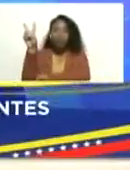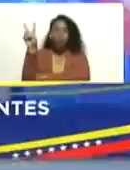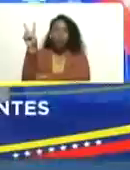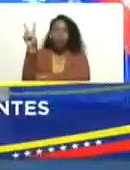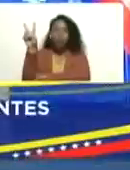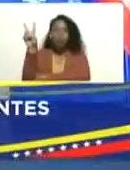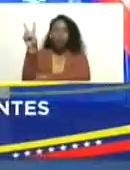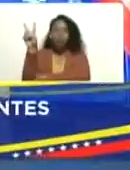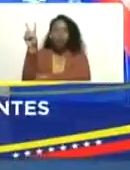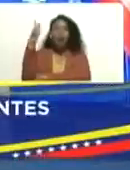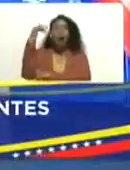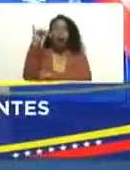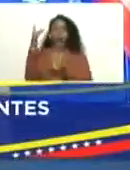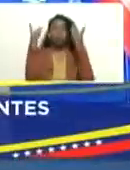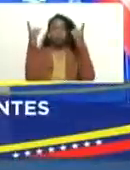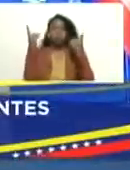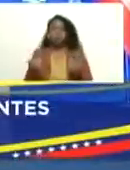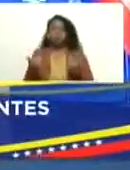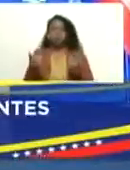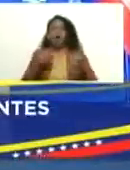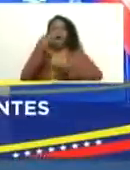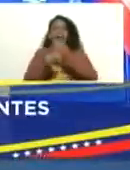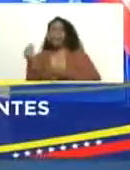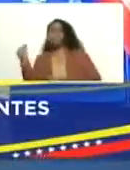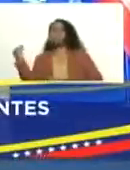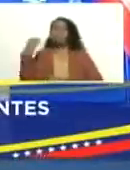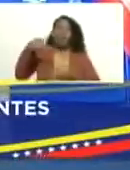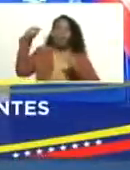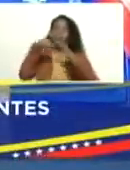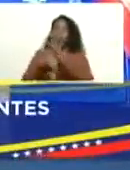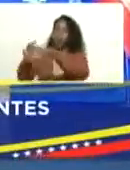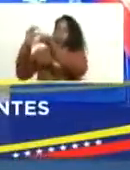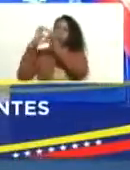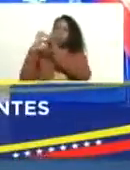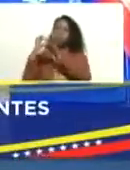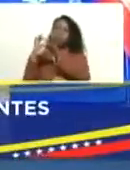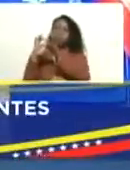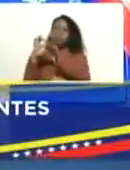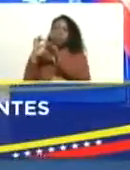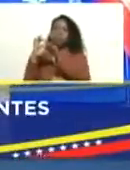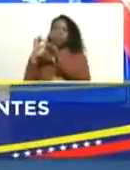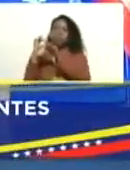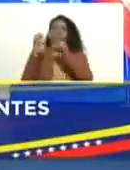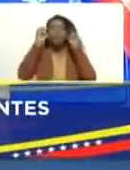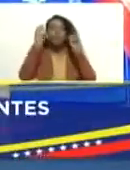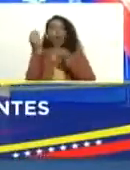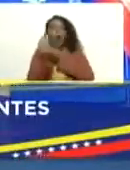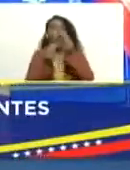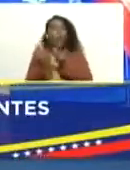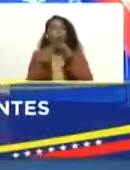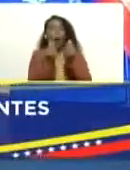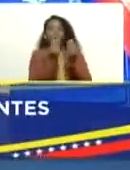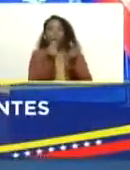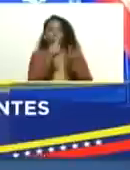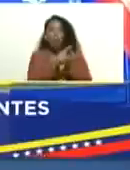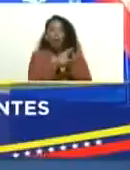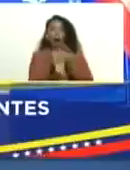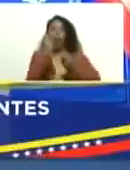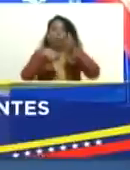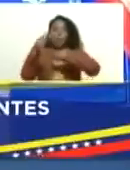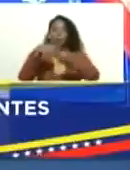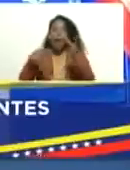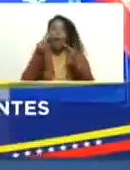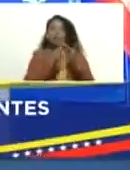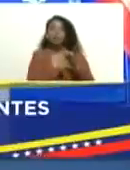están decididos para aumentar y profundizar la relación bilateral en campos como económicos y comercial y